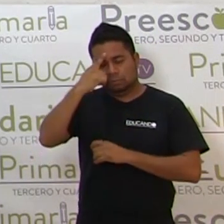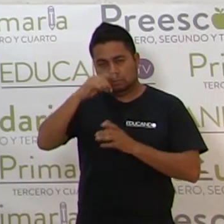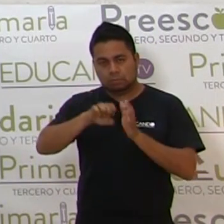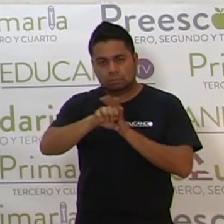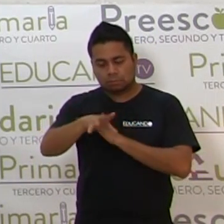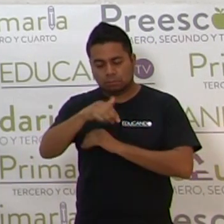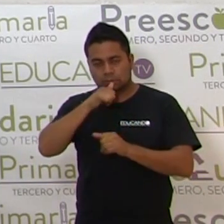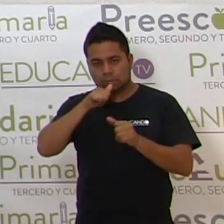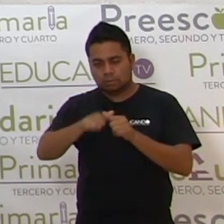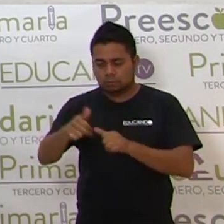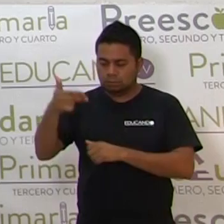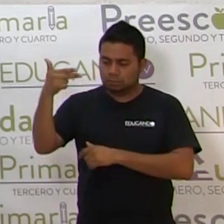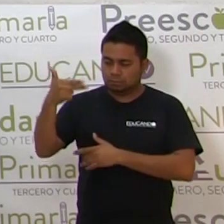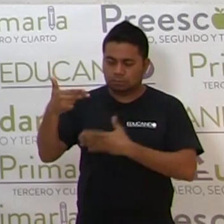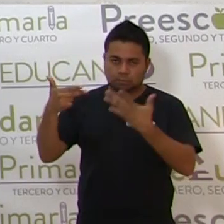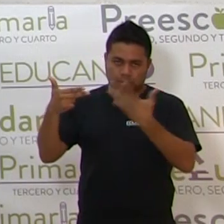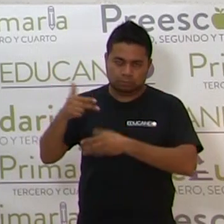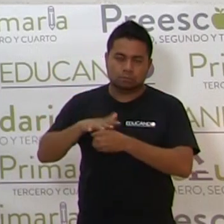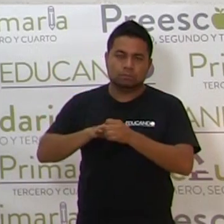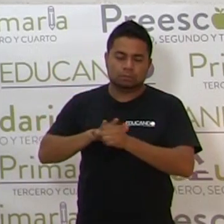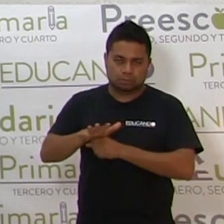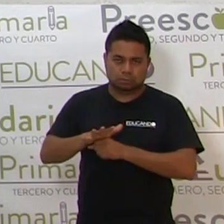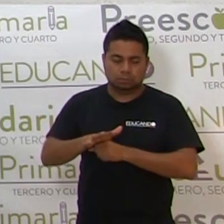H, esta